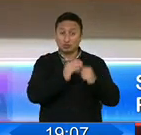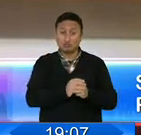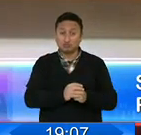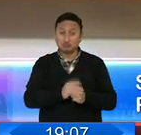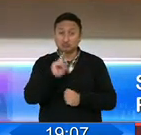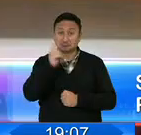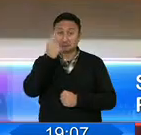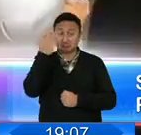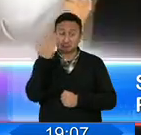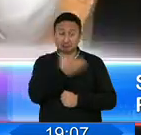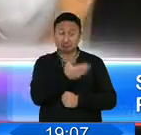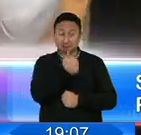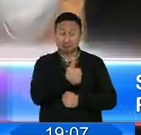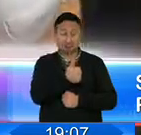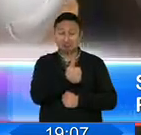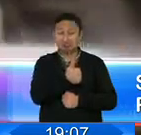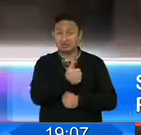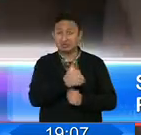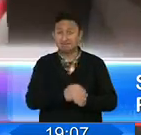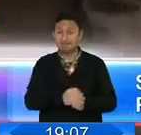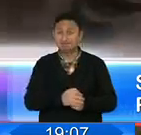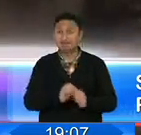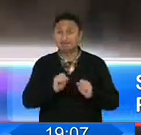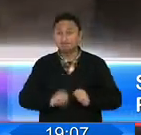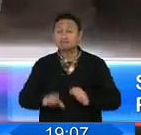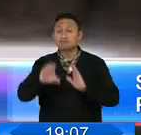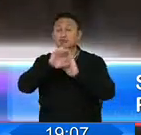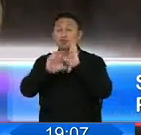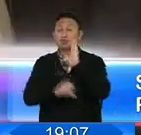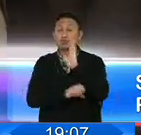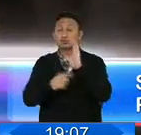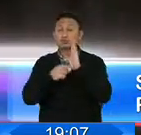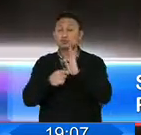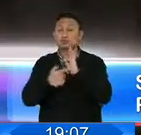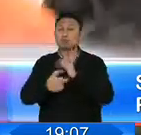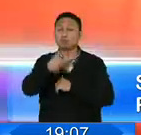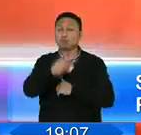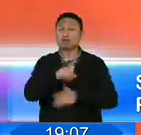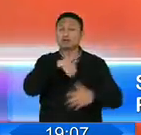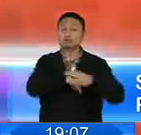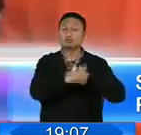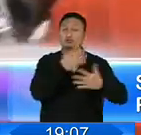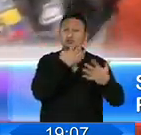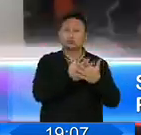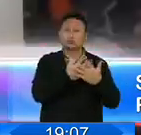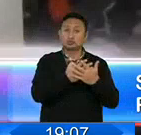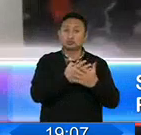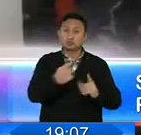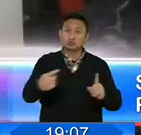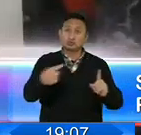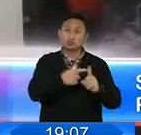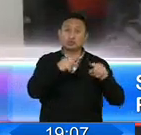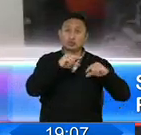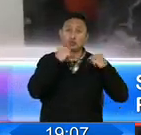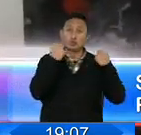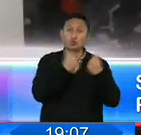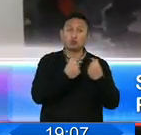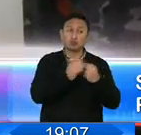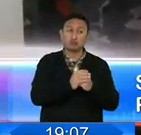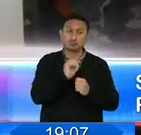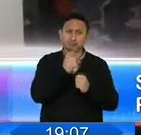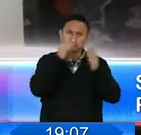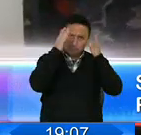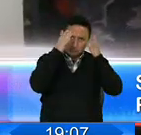políticamente popular. Según lineamientos constitucionales, las personas privadas de libertad son consideradas un grupo de atención